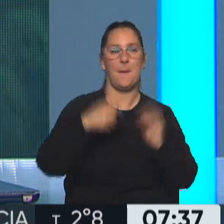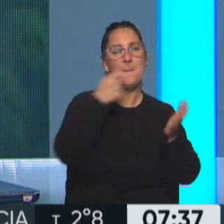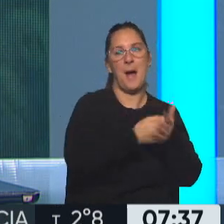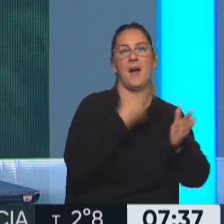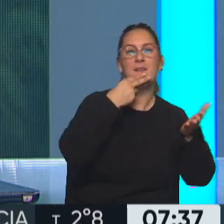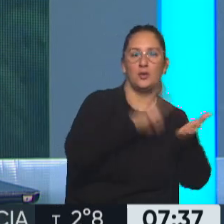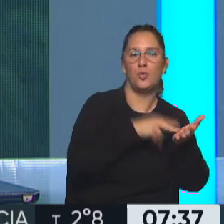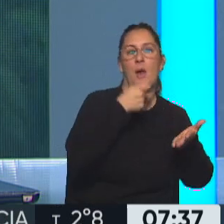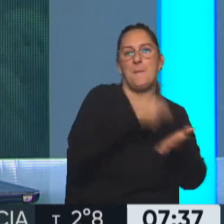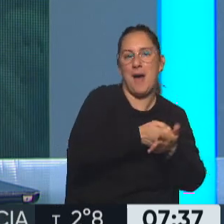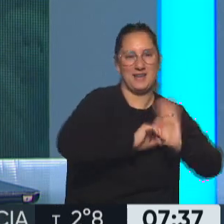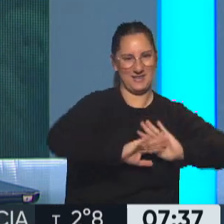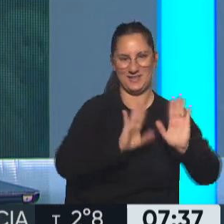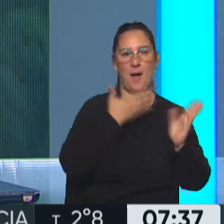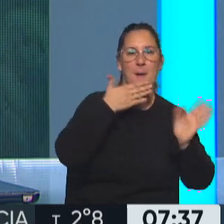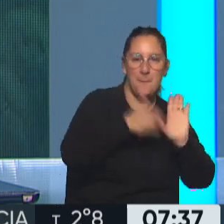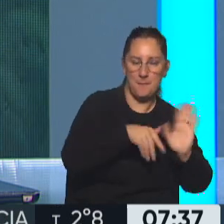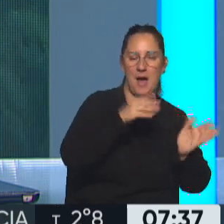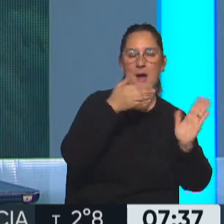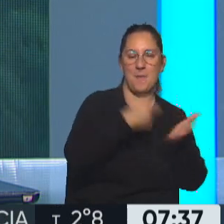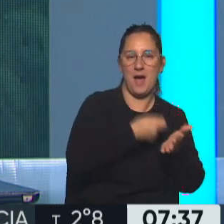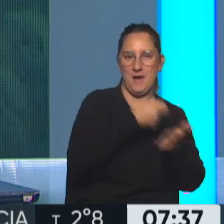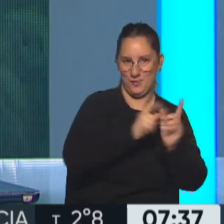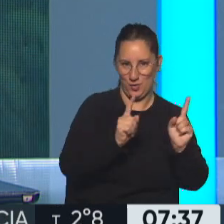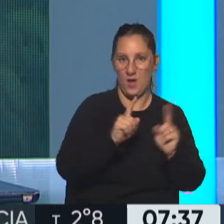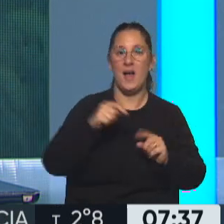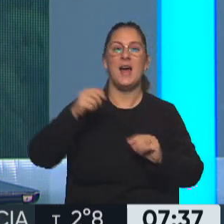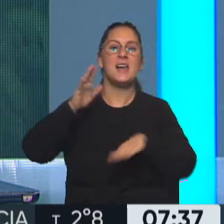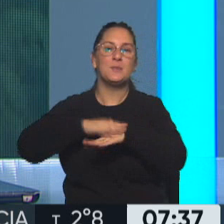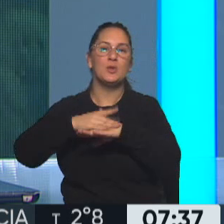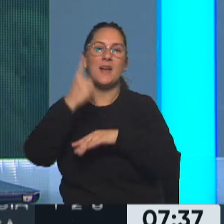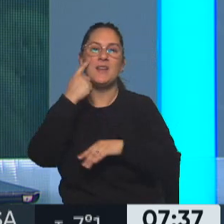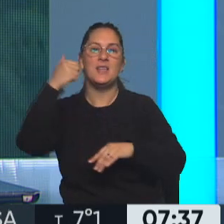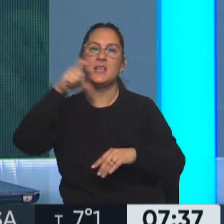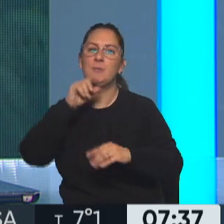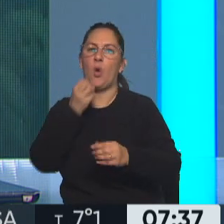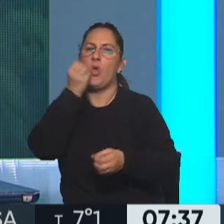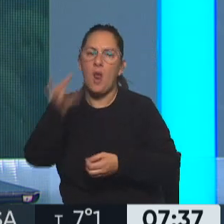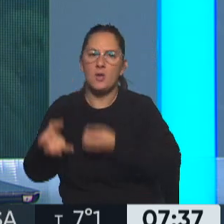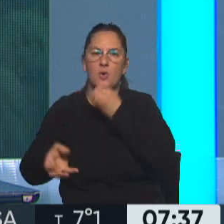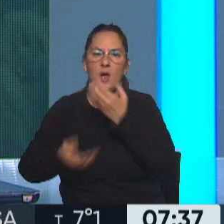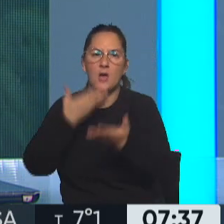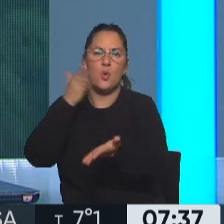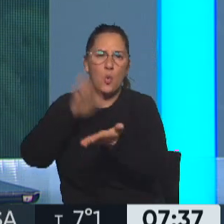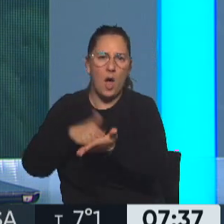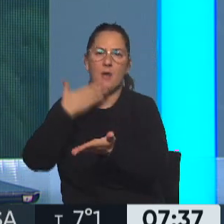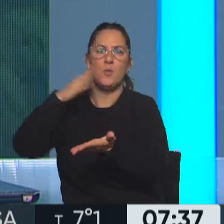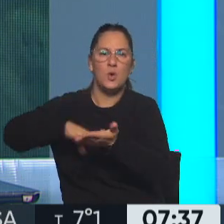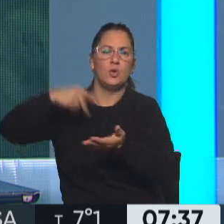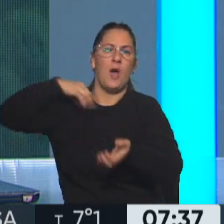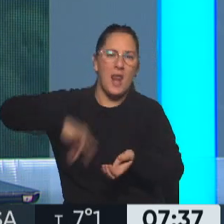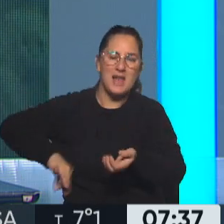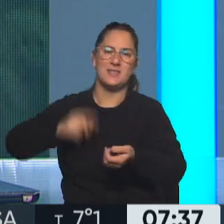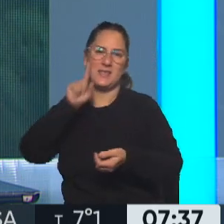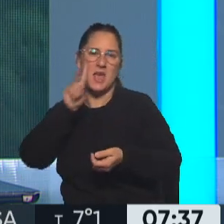Facturás, listo. claro. Sí, pagás, facturás. Cuando sos responsable inscripto tenés que hacer todo un montón de declaraciones juradas, impuestos a las ganancias, IVA, bueno,